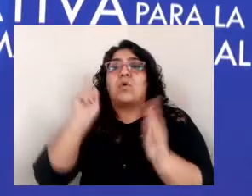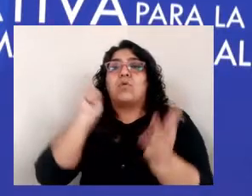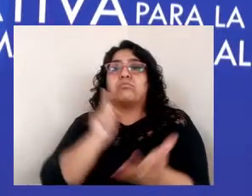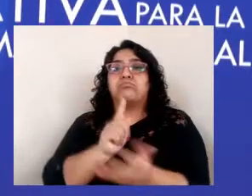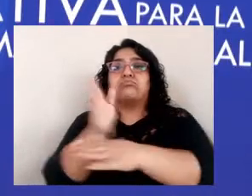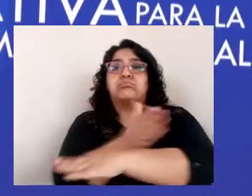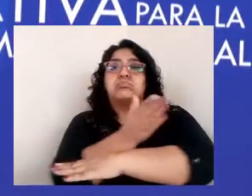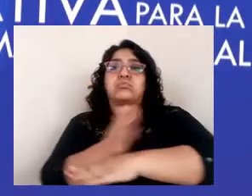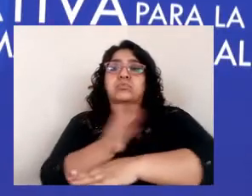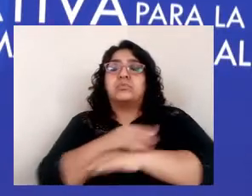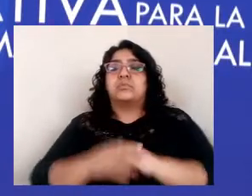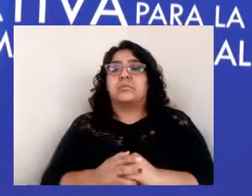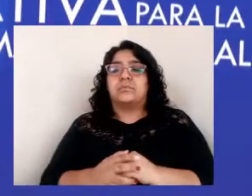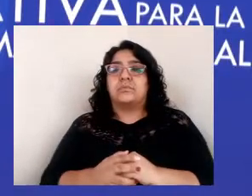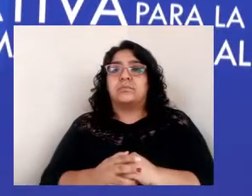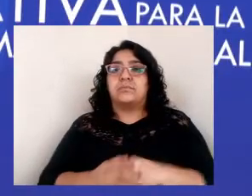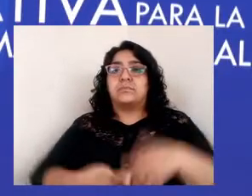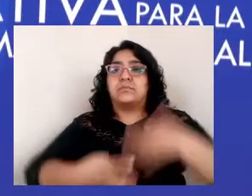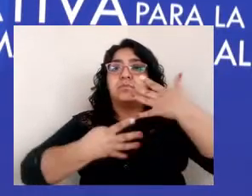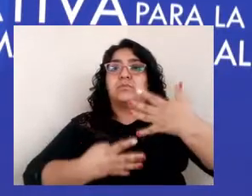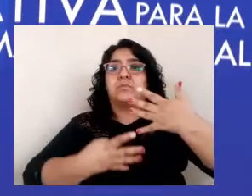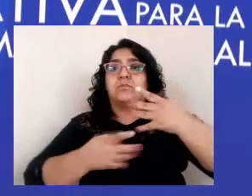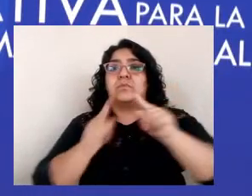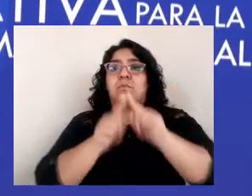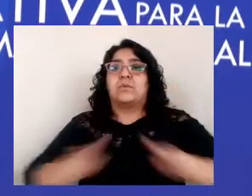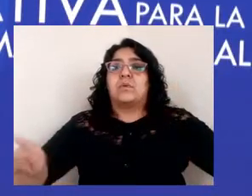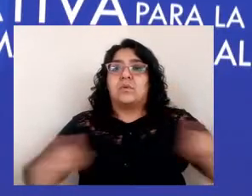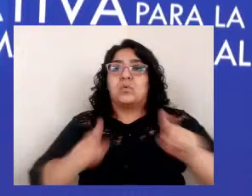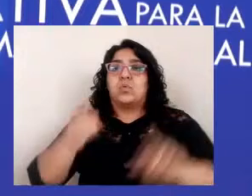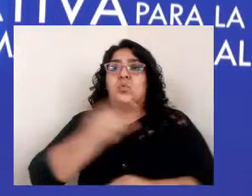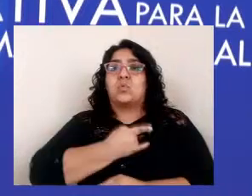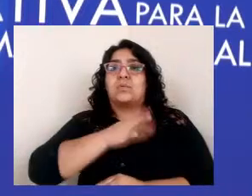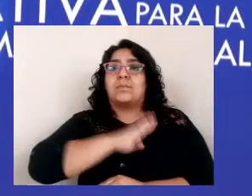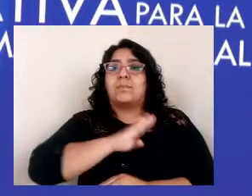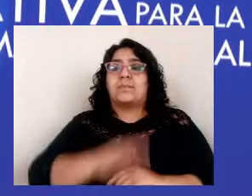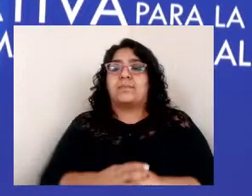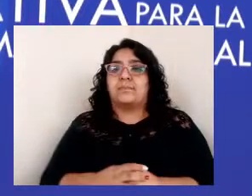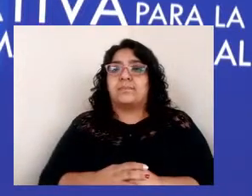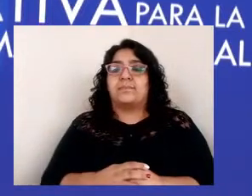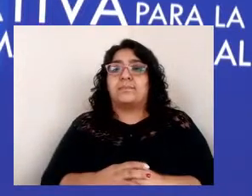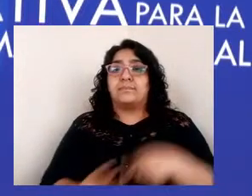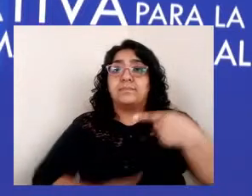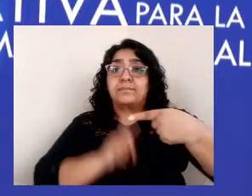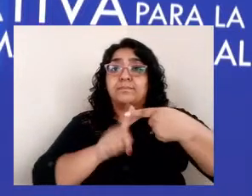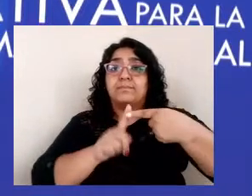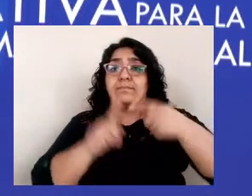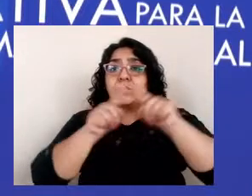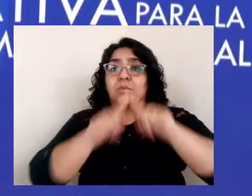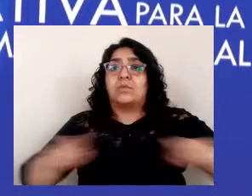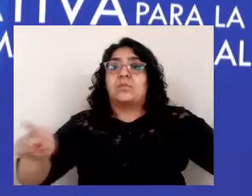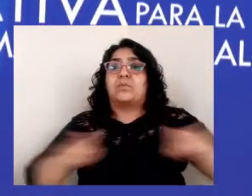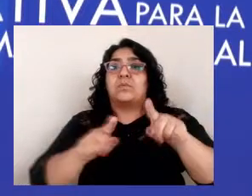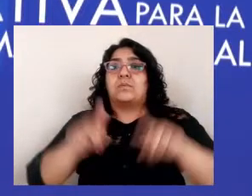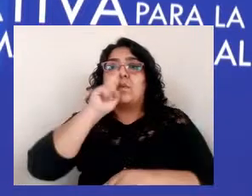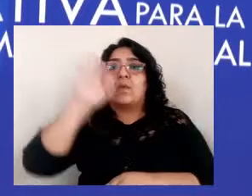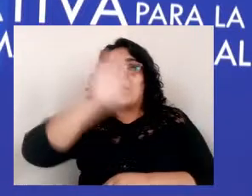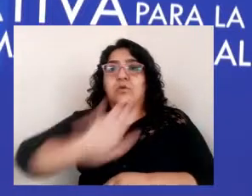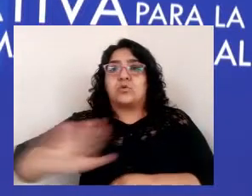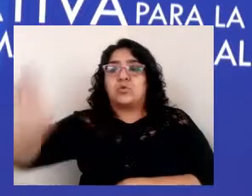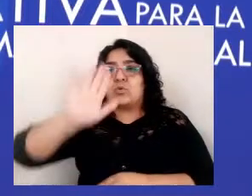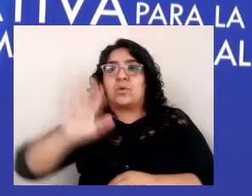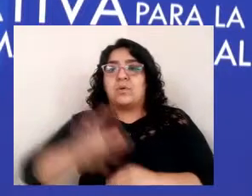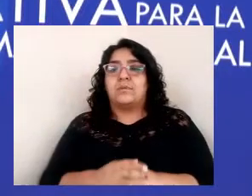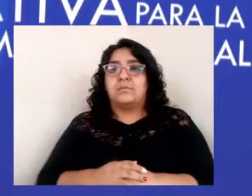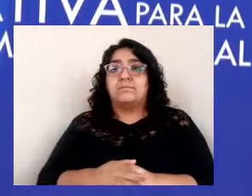himno de la Universidad Mariana. Primero, himno nacional. Interpretan la